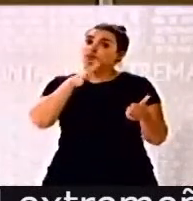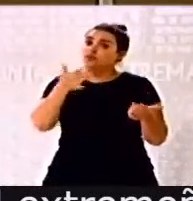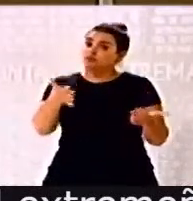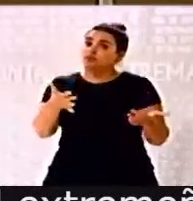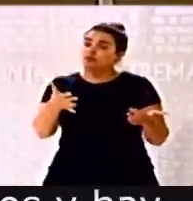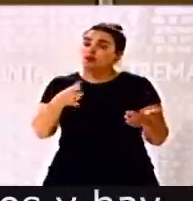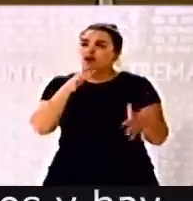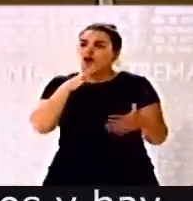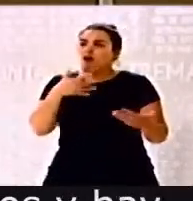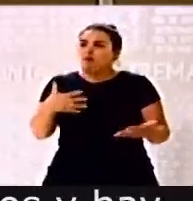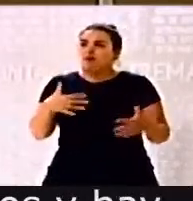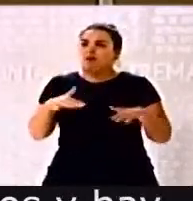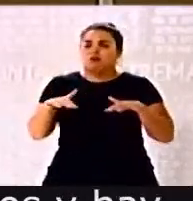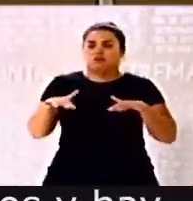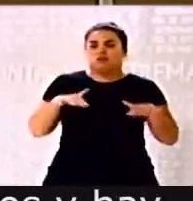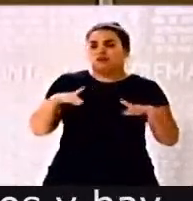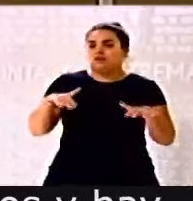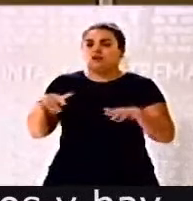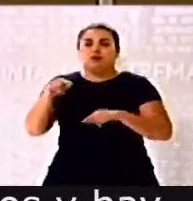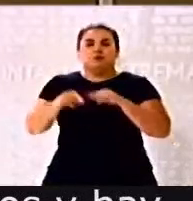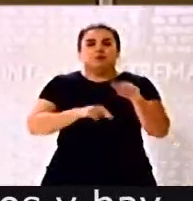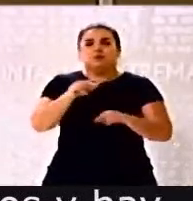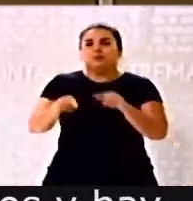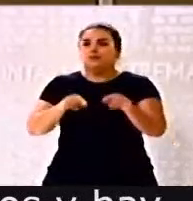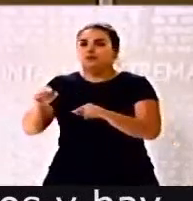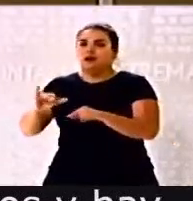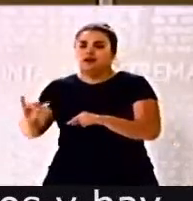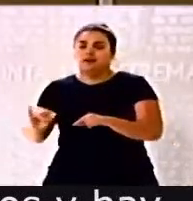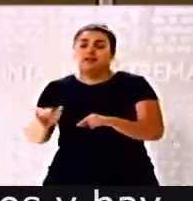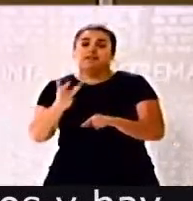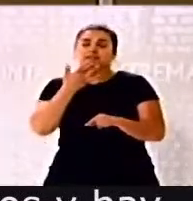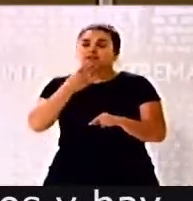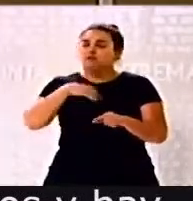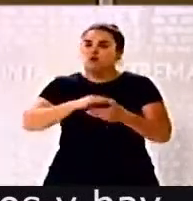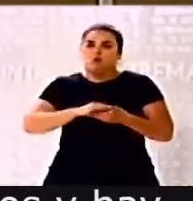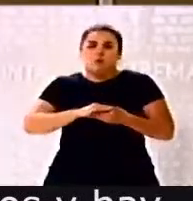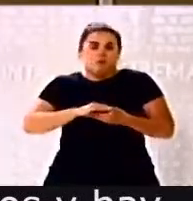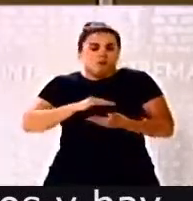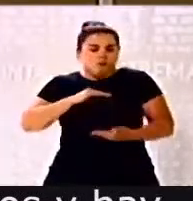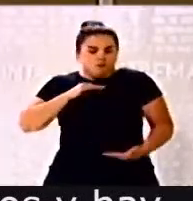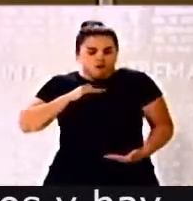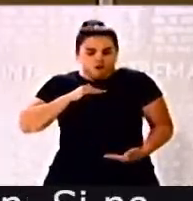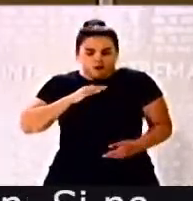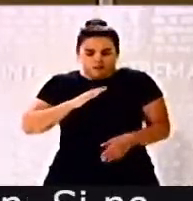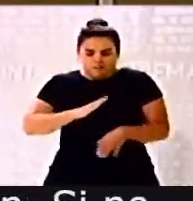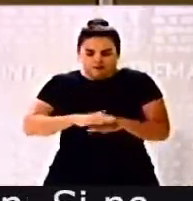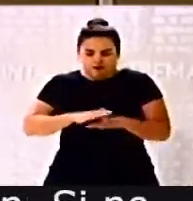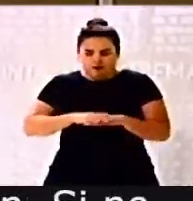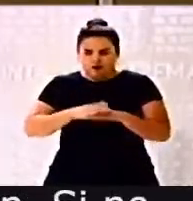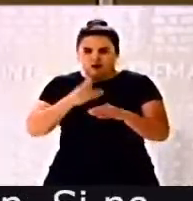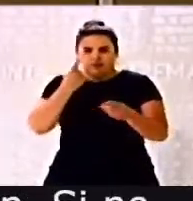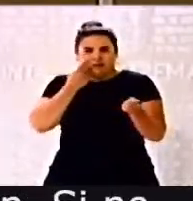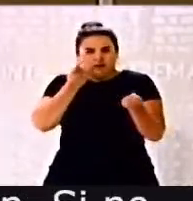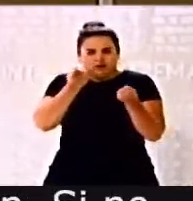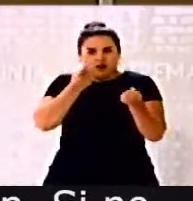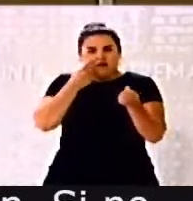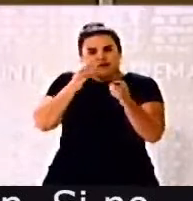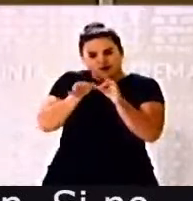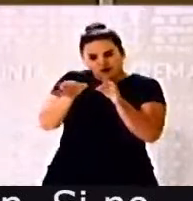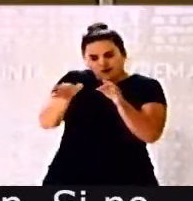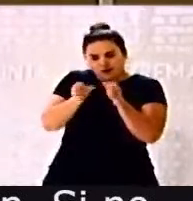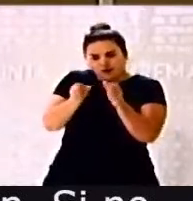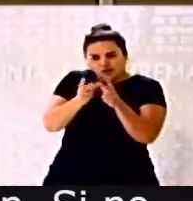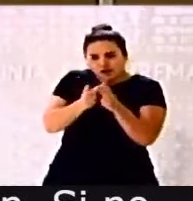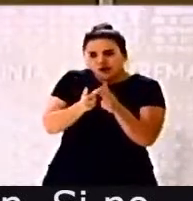posibilidades de la transmisión si no somos capaces de mantener ese distanciamiento